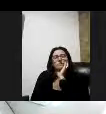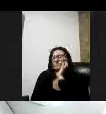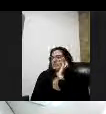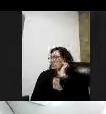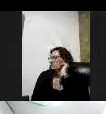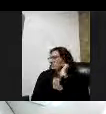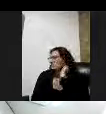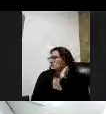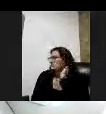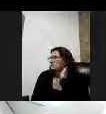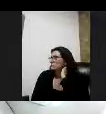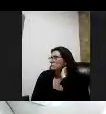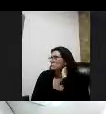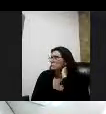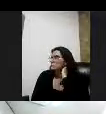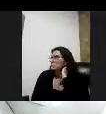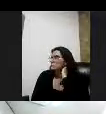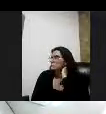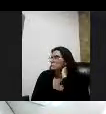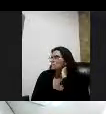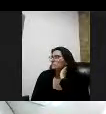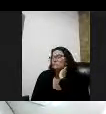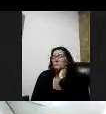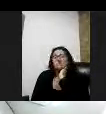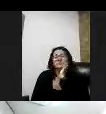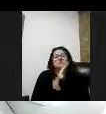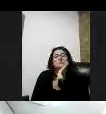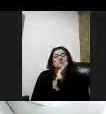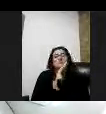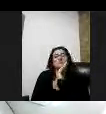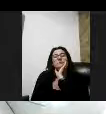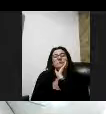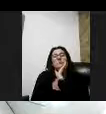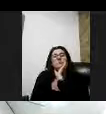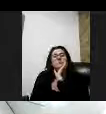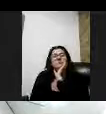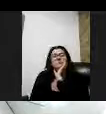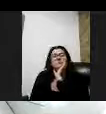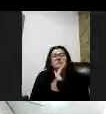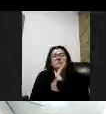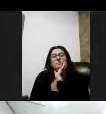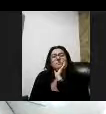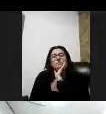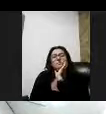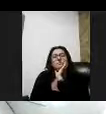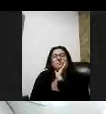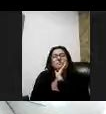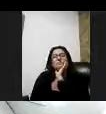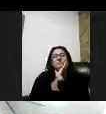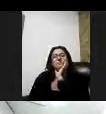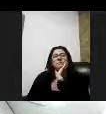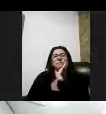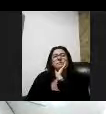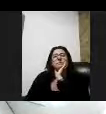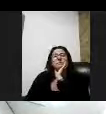que no es violentada y hay semen en su vagina. O sea, biológicamente, la chance de adquirir el virus es la misma, ¿no? Porque está el